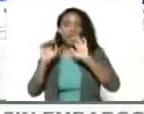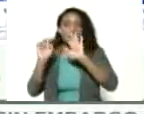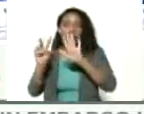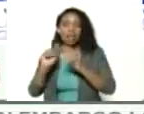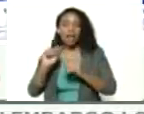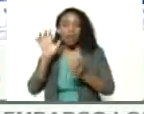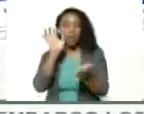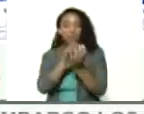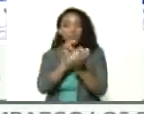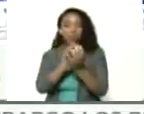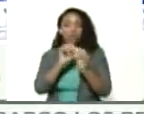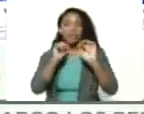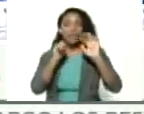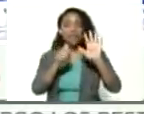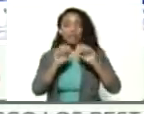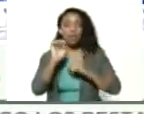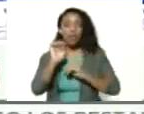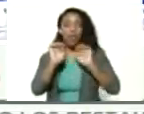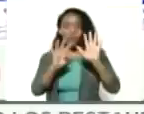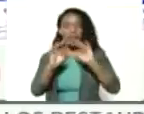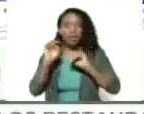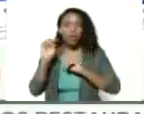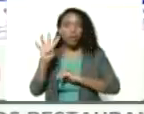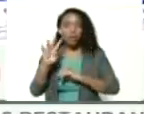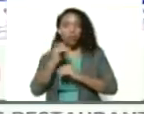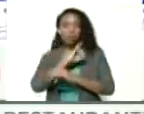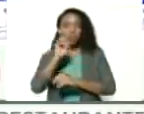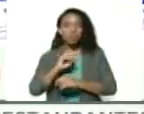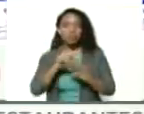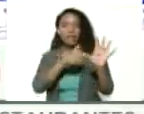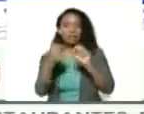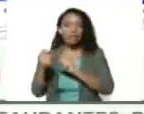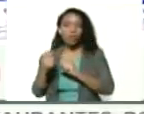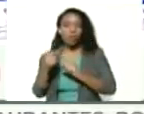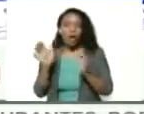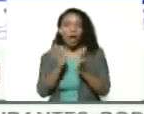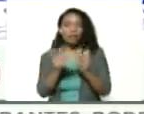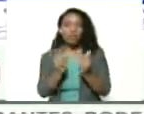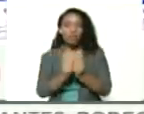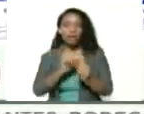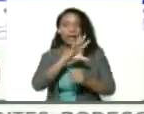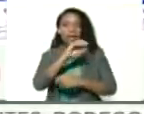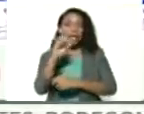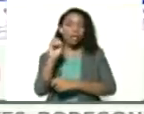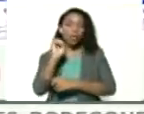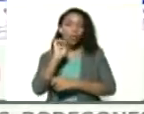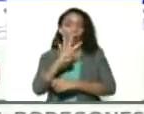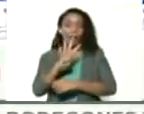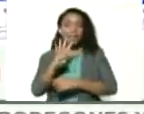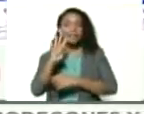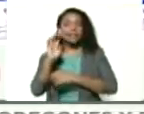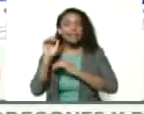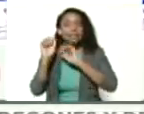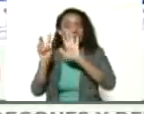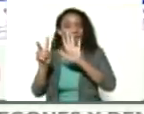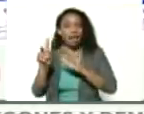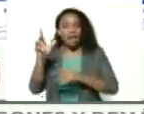Esparta, 694, Zulia, 600, Anzoátegui, 547 y